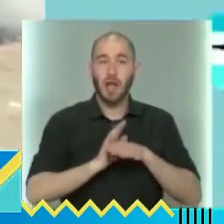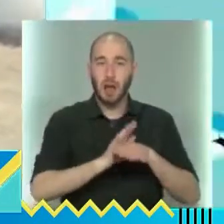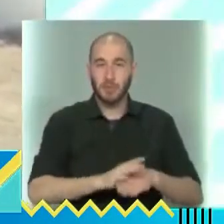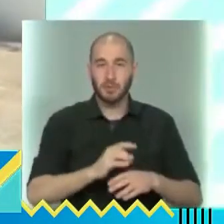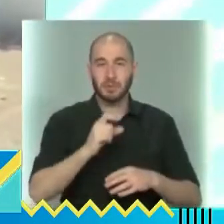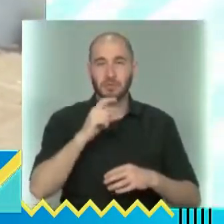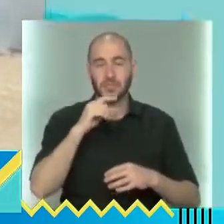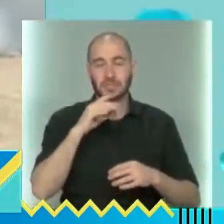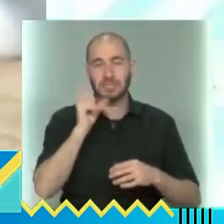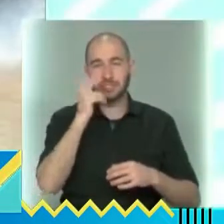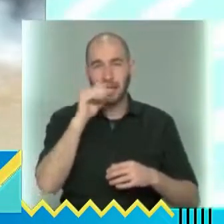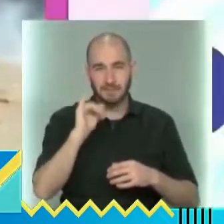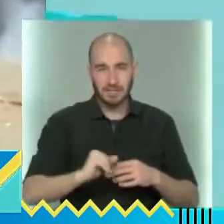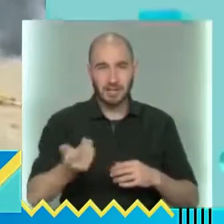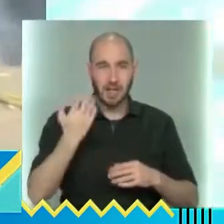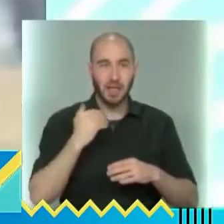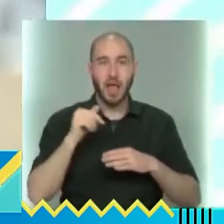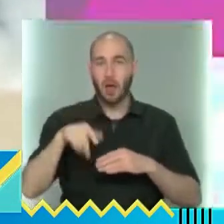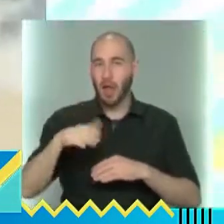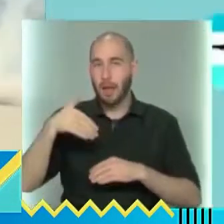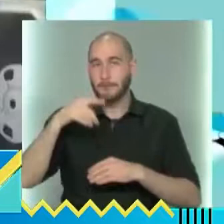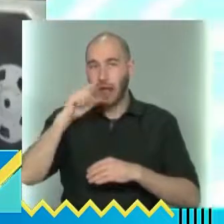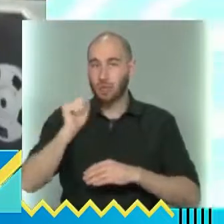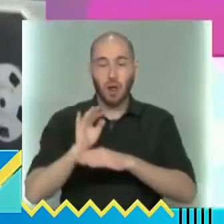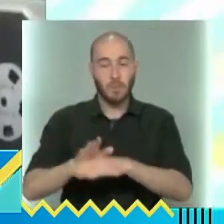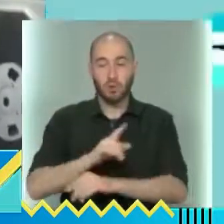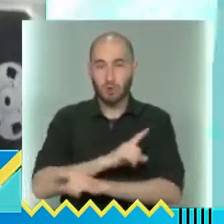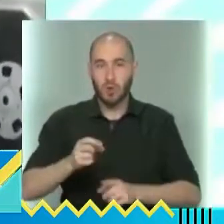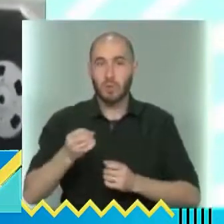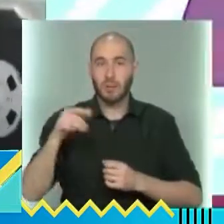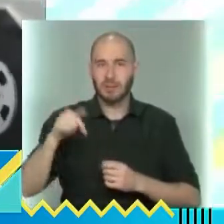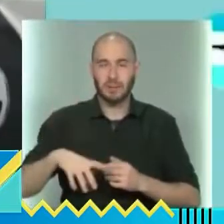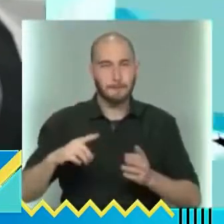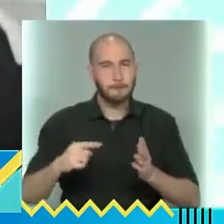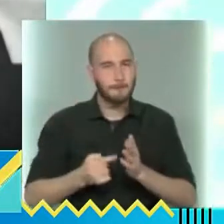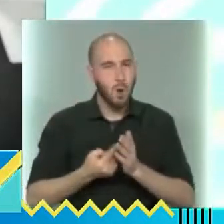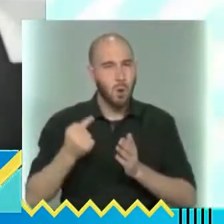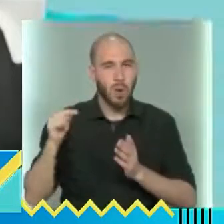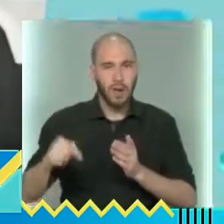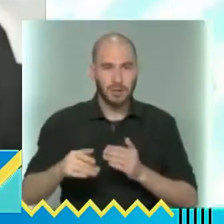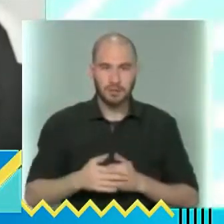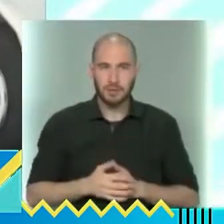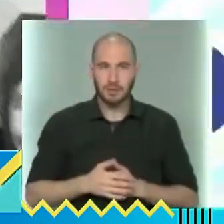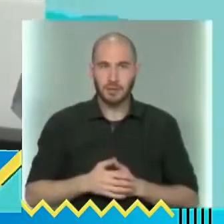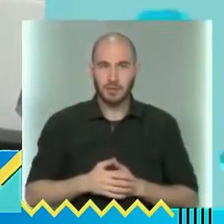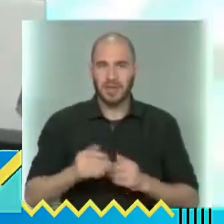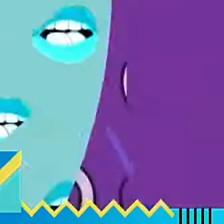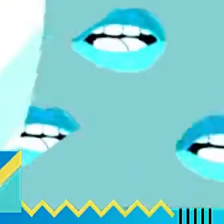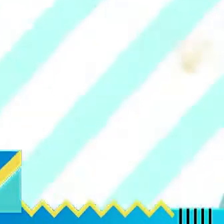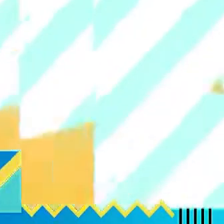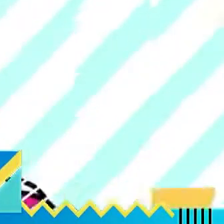chavismo, hoy no apoyan a Maduro, ¿no? Porque lo de Maduro me parece que ha llegado a un punto que ni siquiera tiene nada que ver con Chávez,